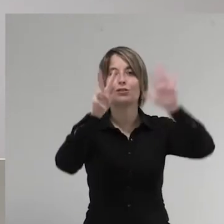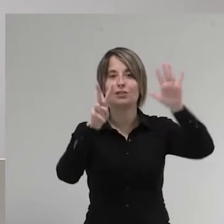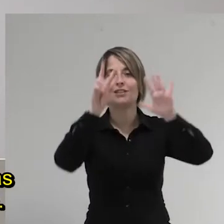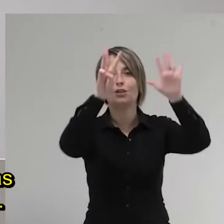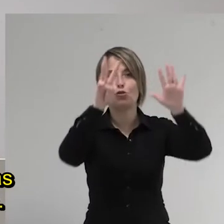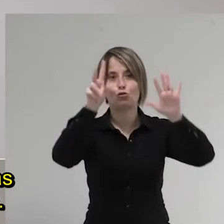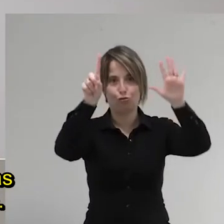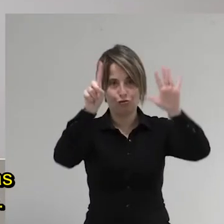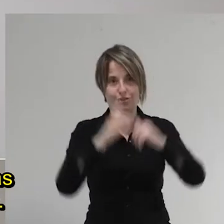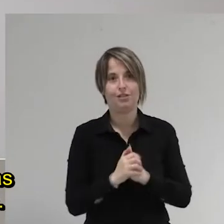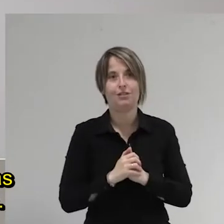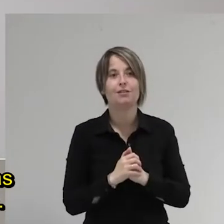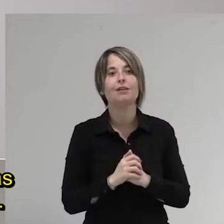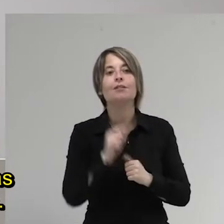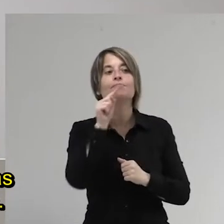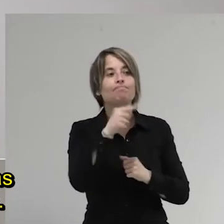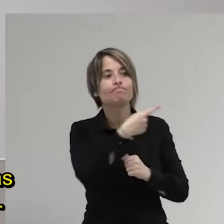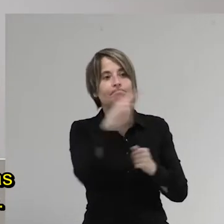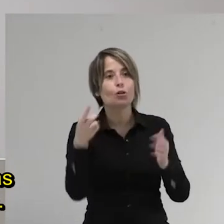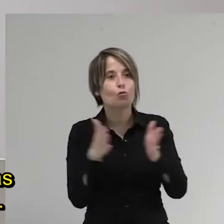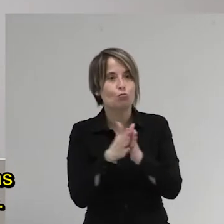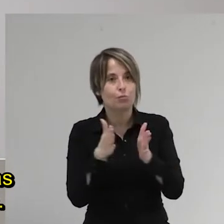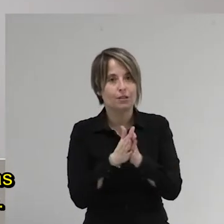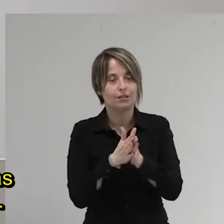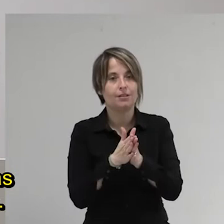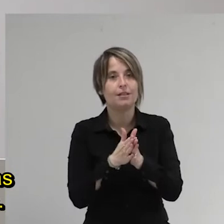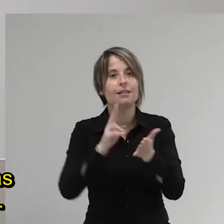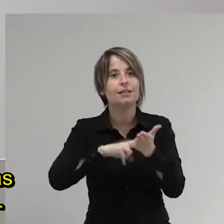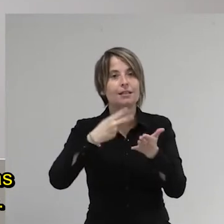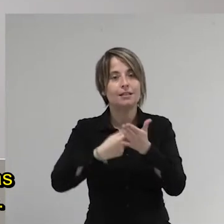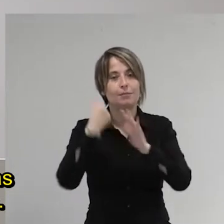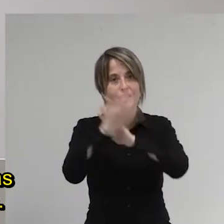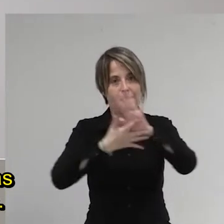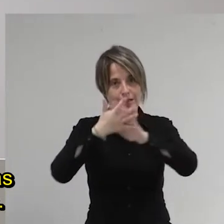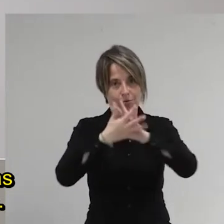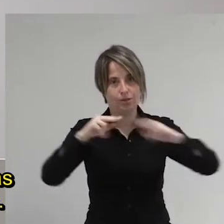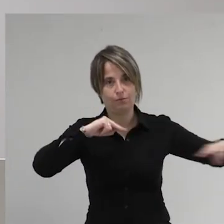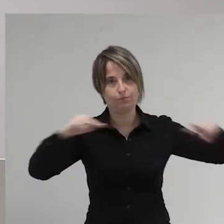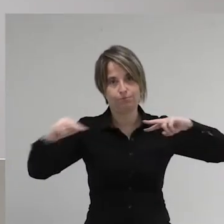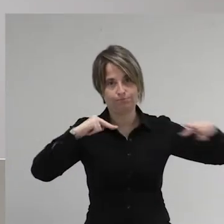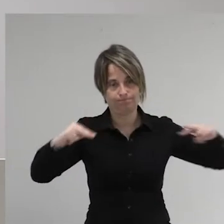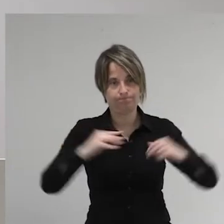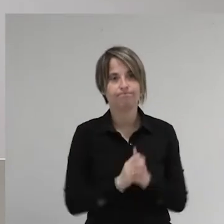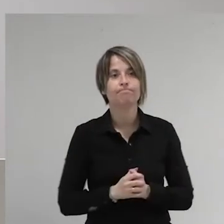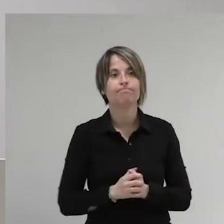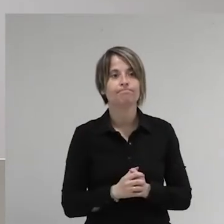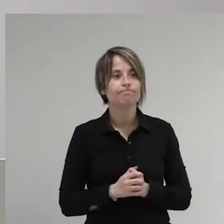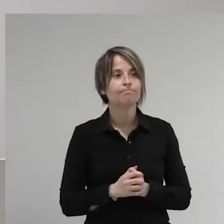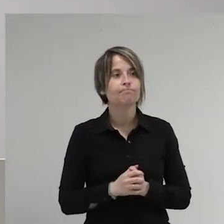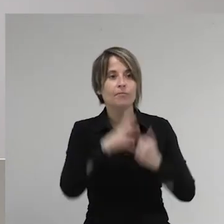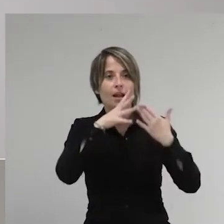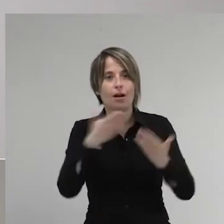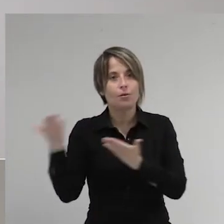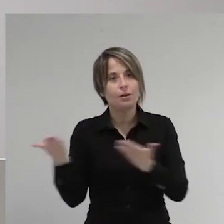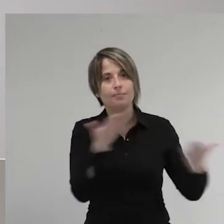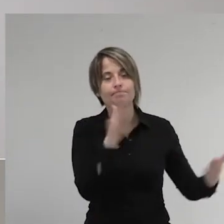627-40-47-86. Además, contamos con las compañeras de interpretación en lengua de signos. Ahora es el